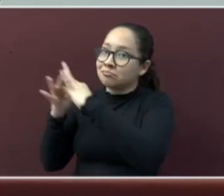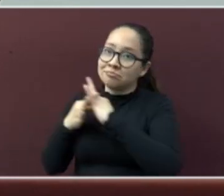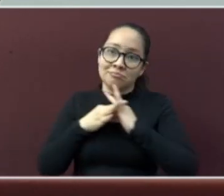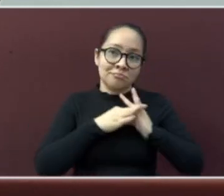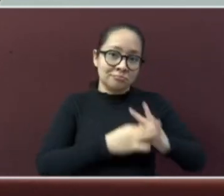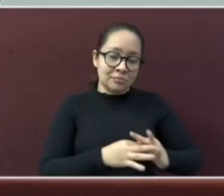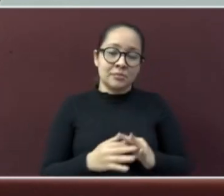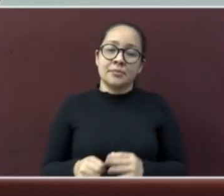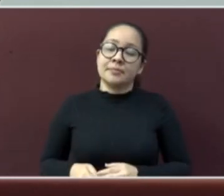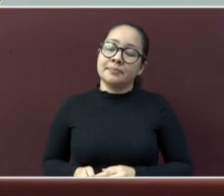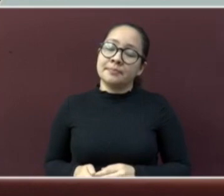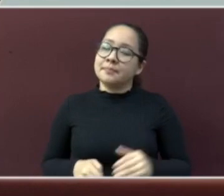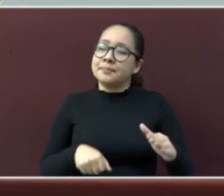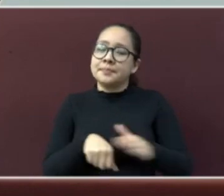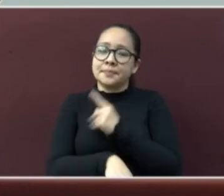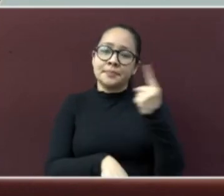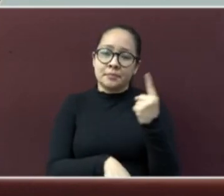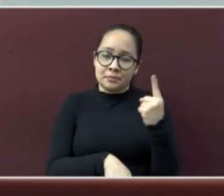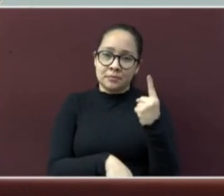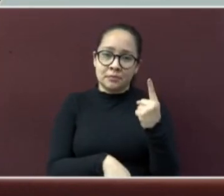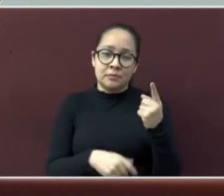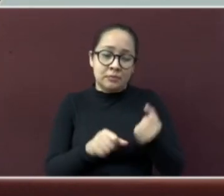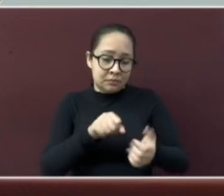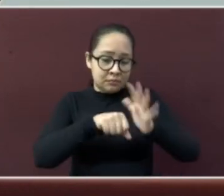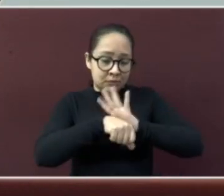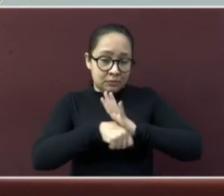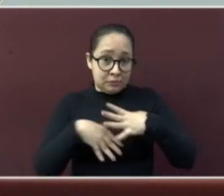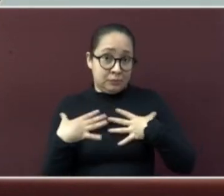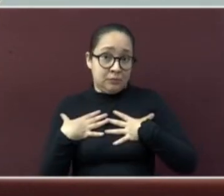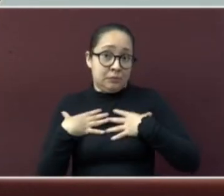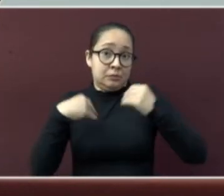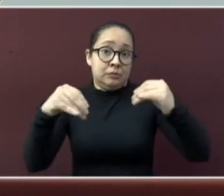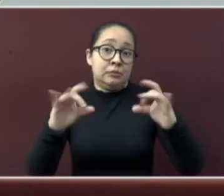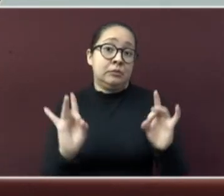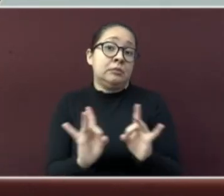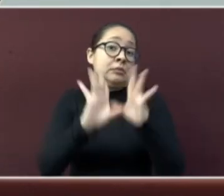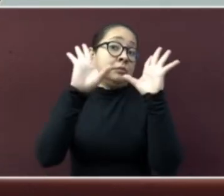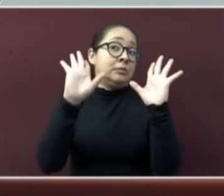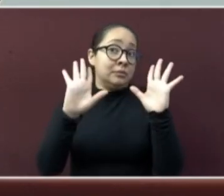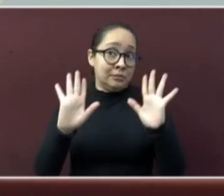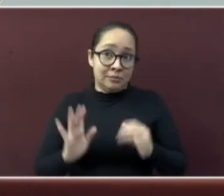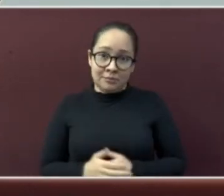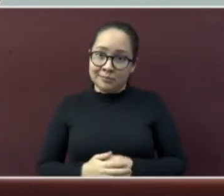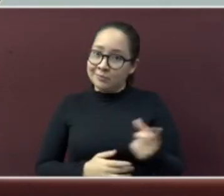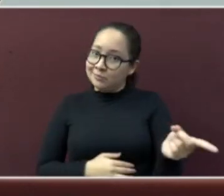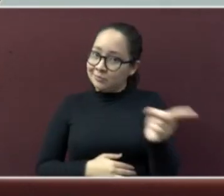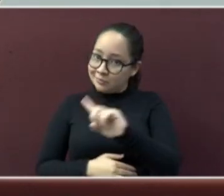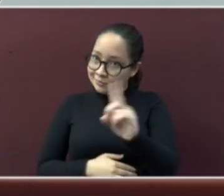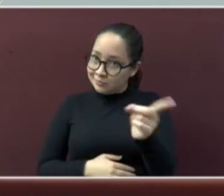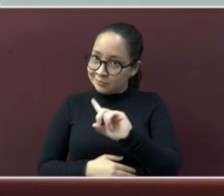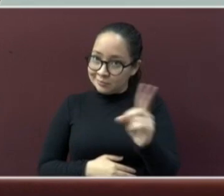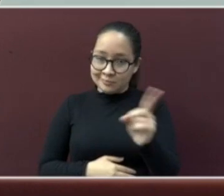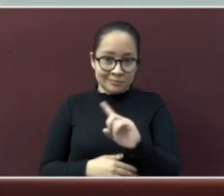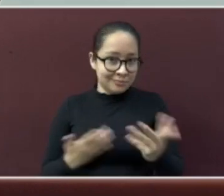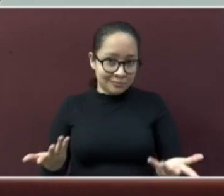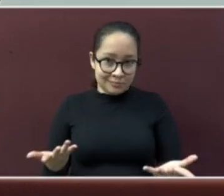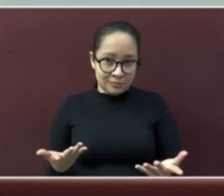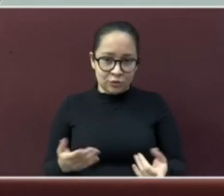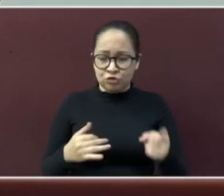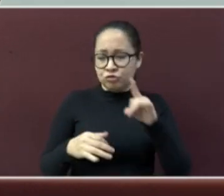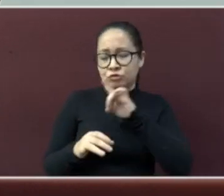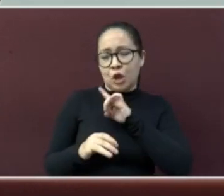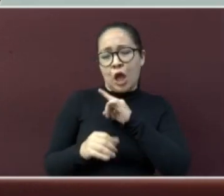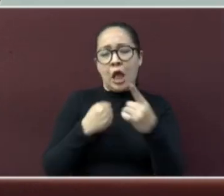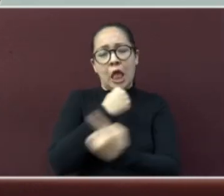los contagios no surgen por casualidad el virus no se mueve